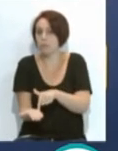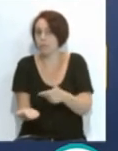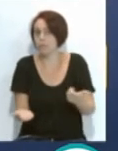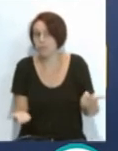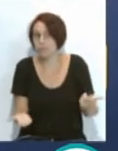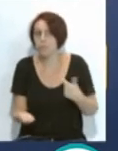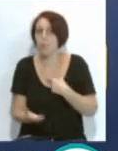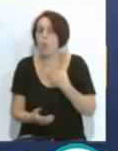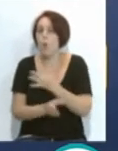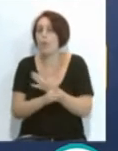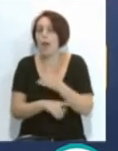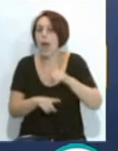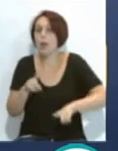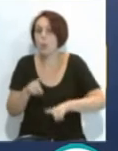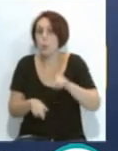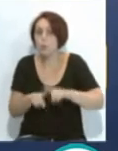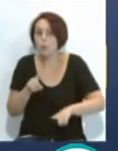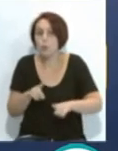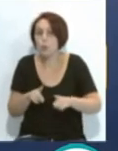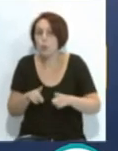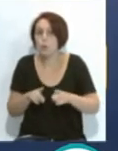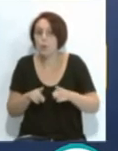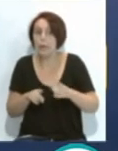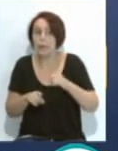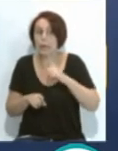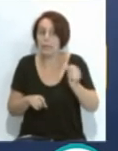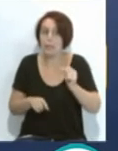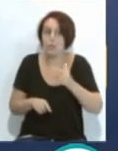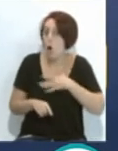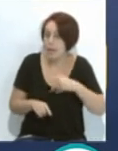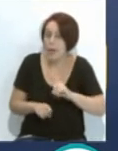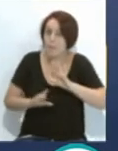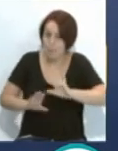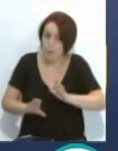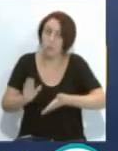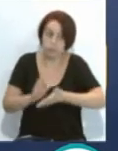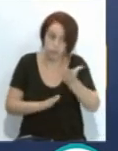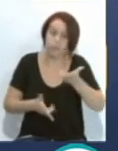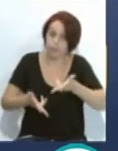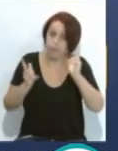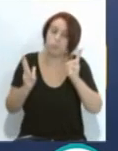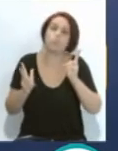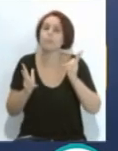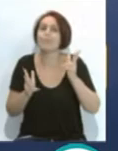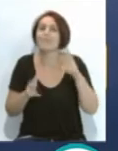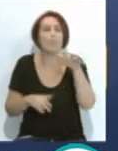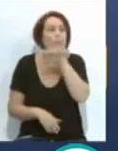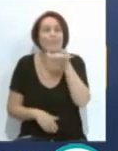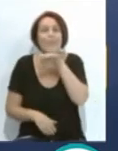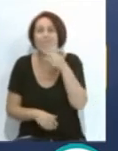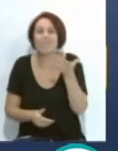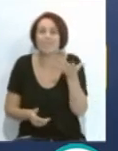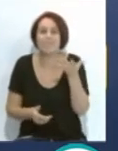y algunos jugadores que no estaban en la rampa de salida pero que podían salir no han encontrado cómodo, han hecho